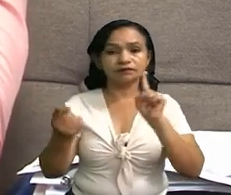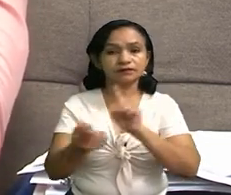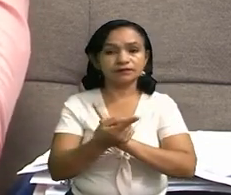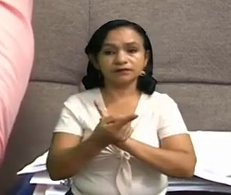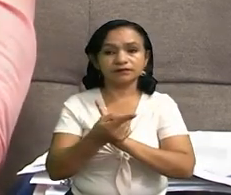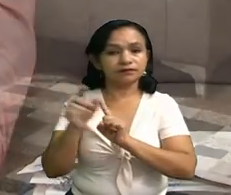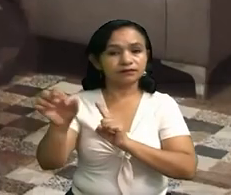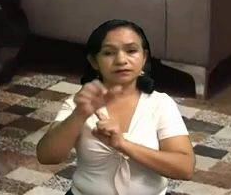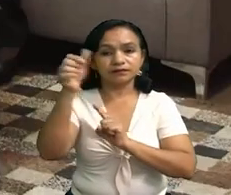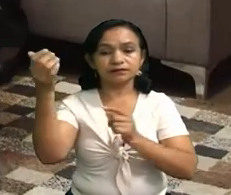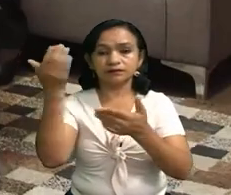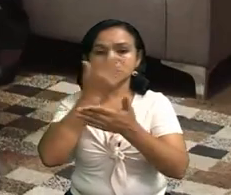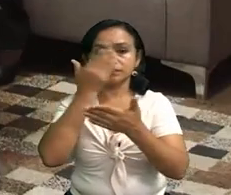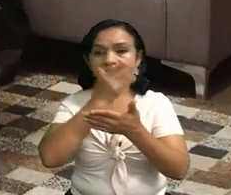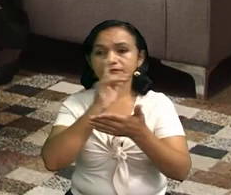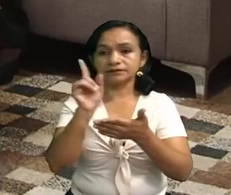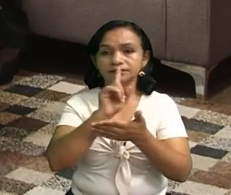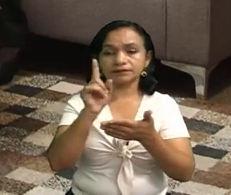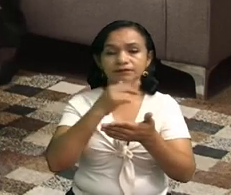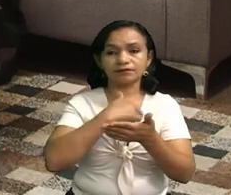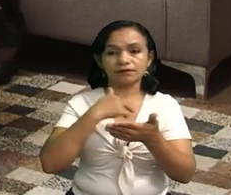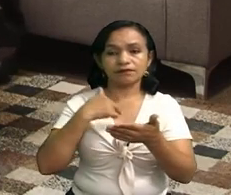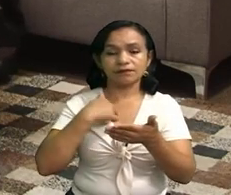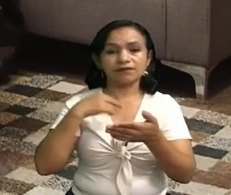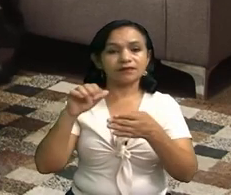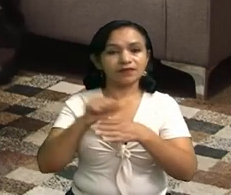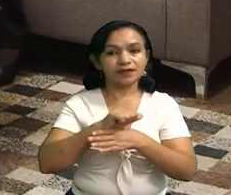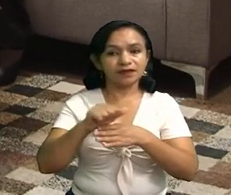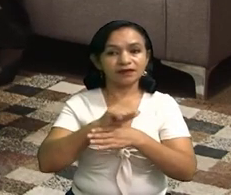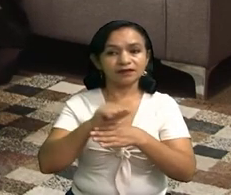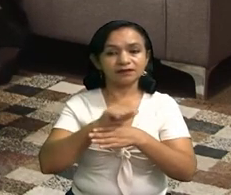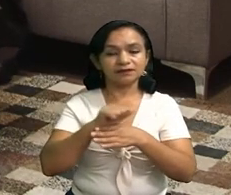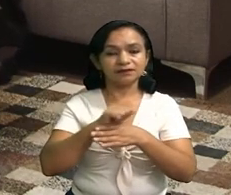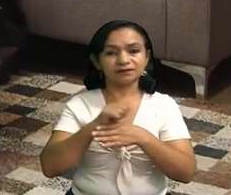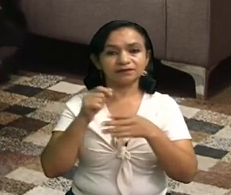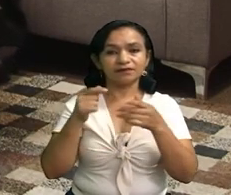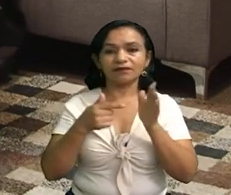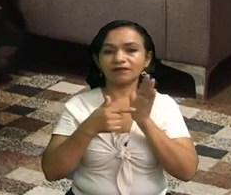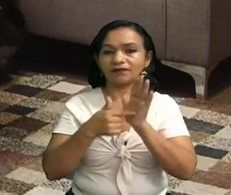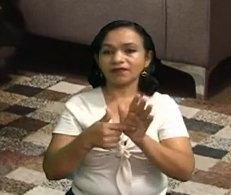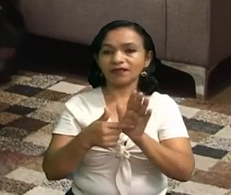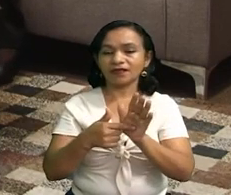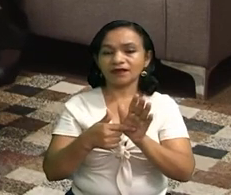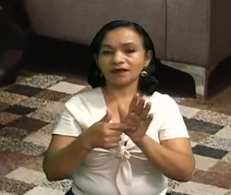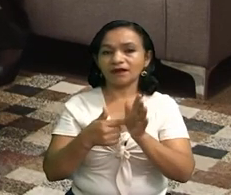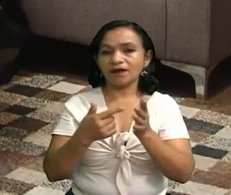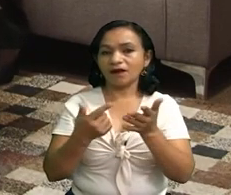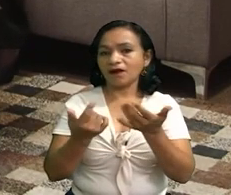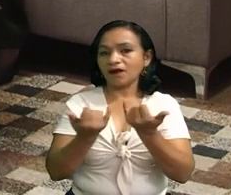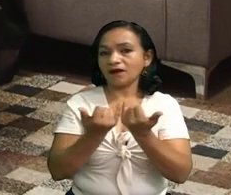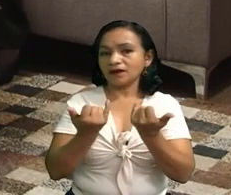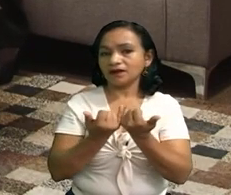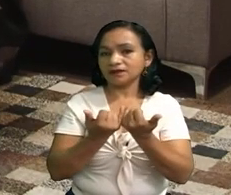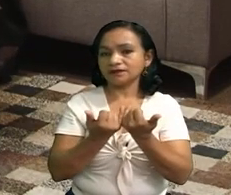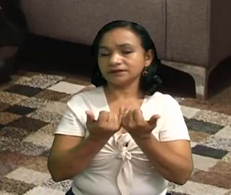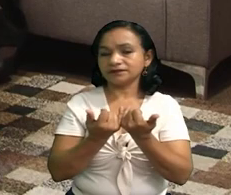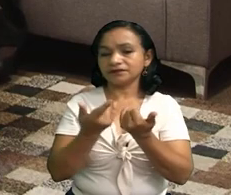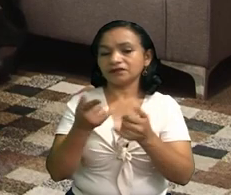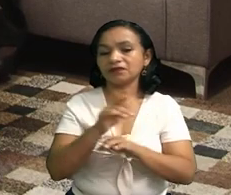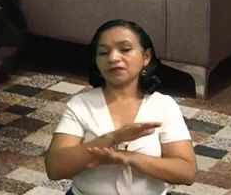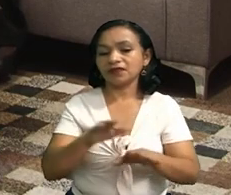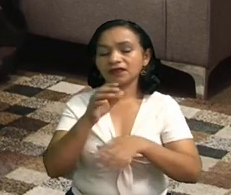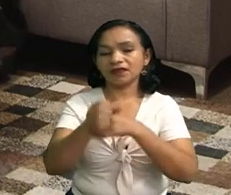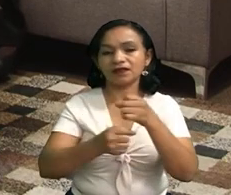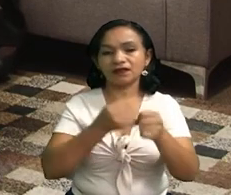okay, a otra carrera, porque eso se practica en la universidad, los traslados. O sea, cuando el estudiante puede hacer traslado al finalizar el año,